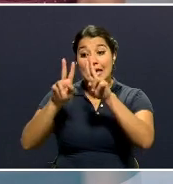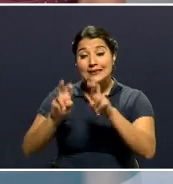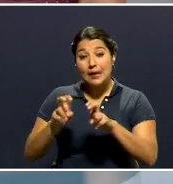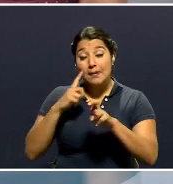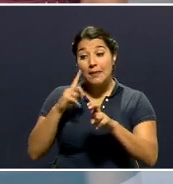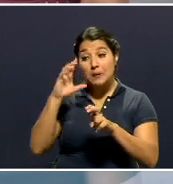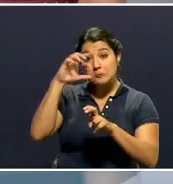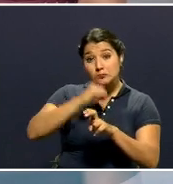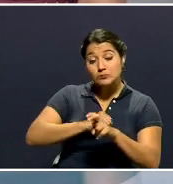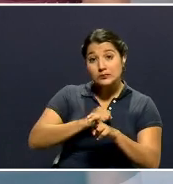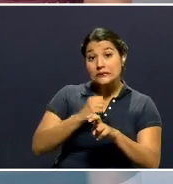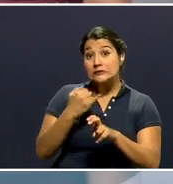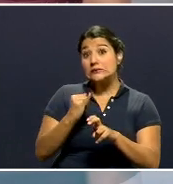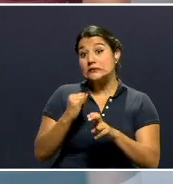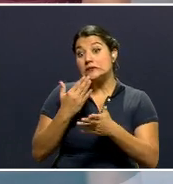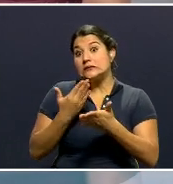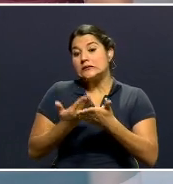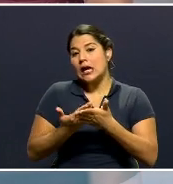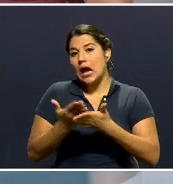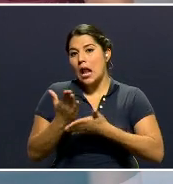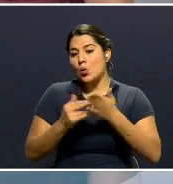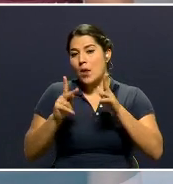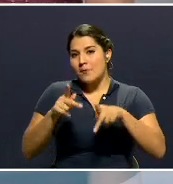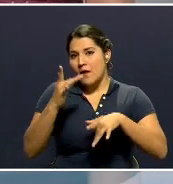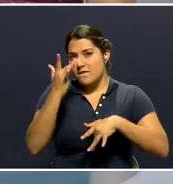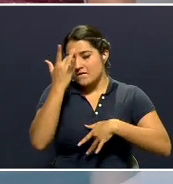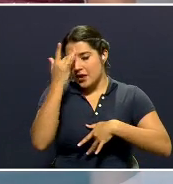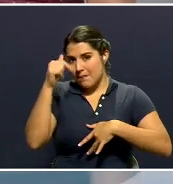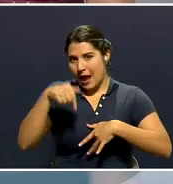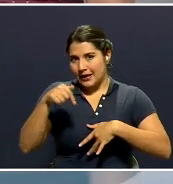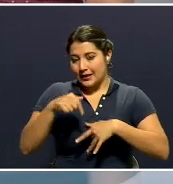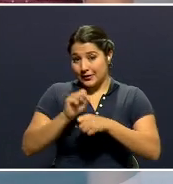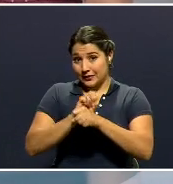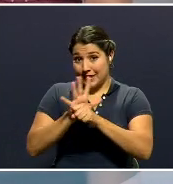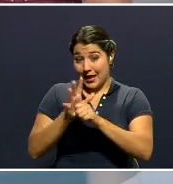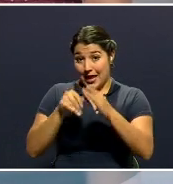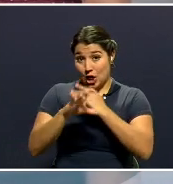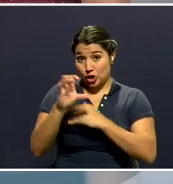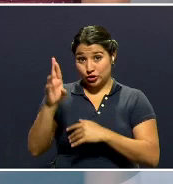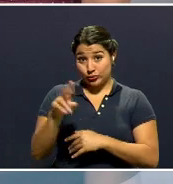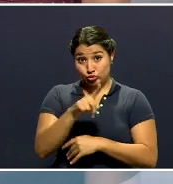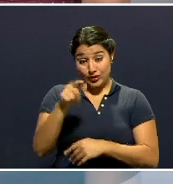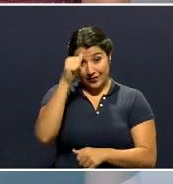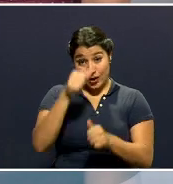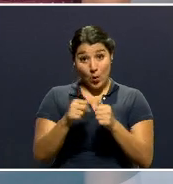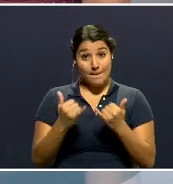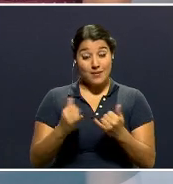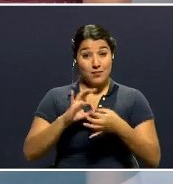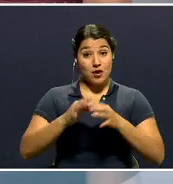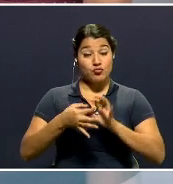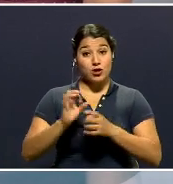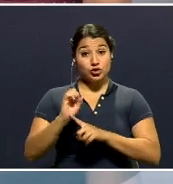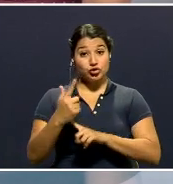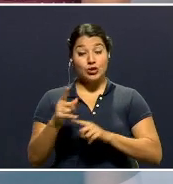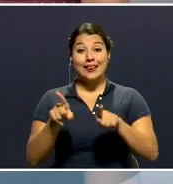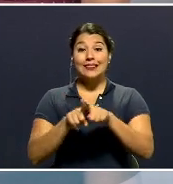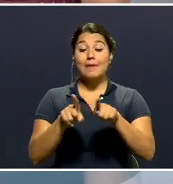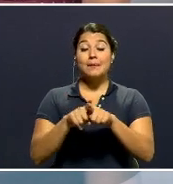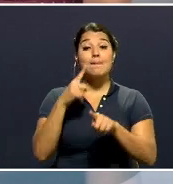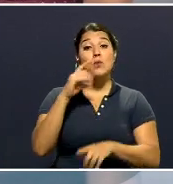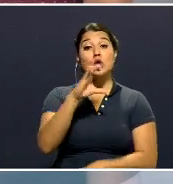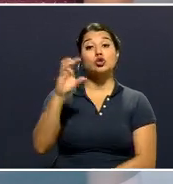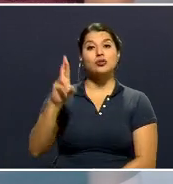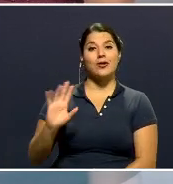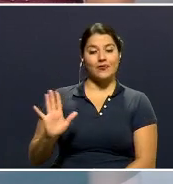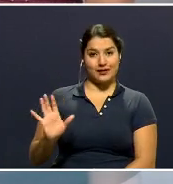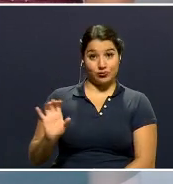o descarte de un posible caso de coronavirus en Costa Rica. Recuerde que estamos en vivo mediante redes sociales y también por Costa Rica